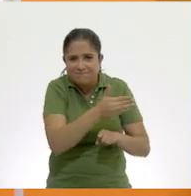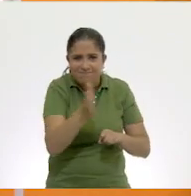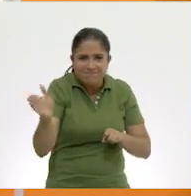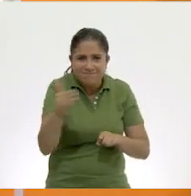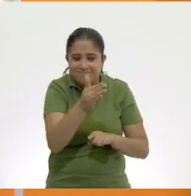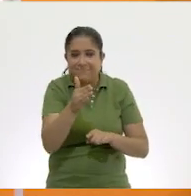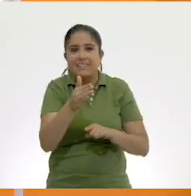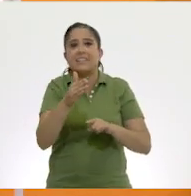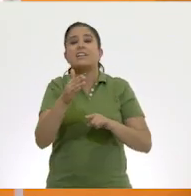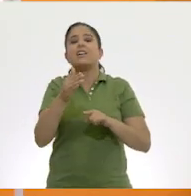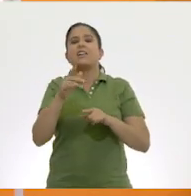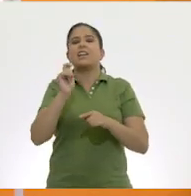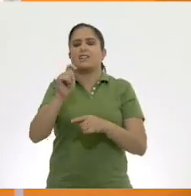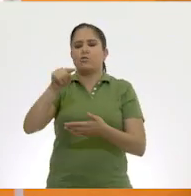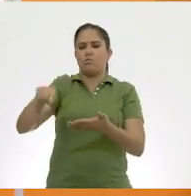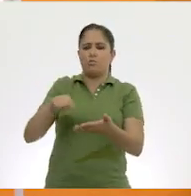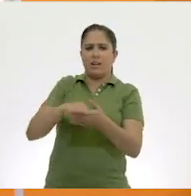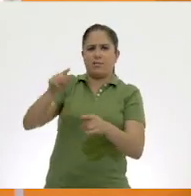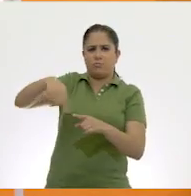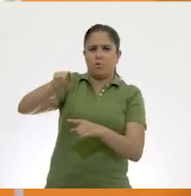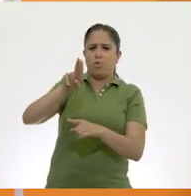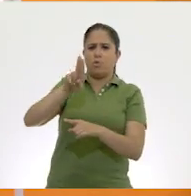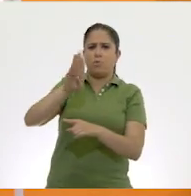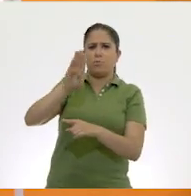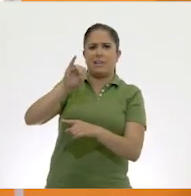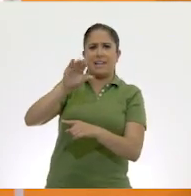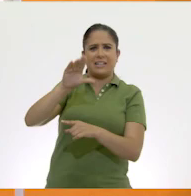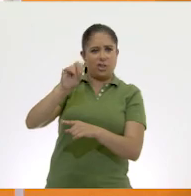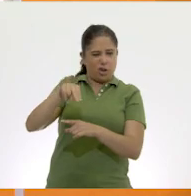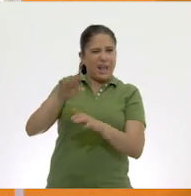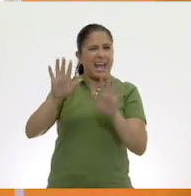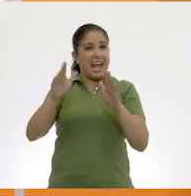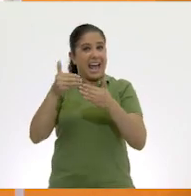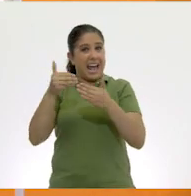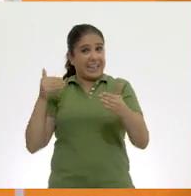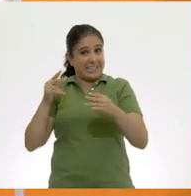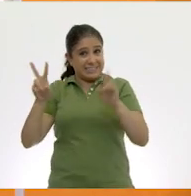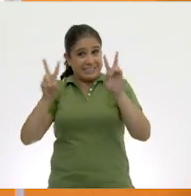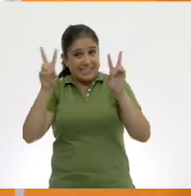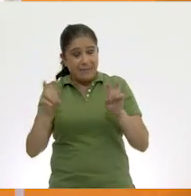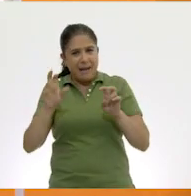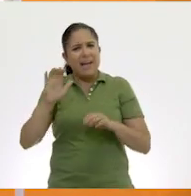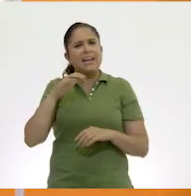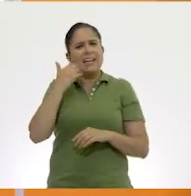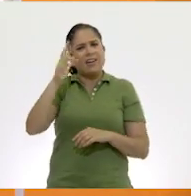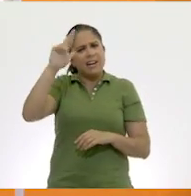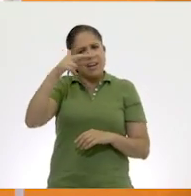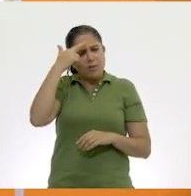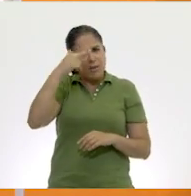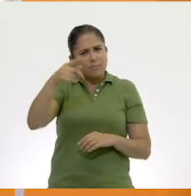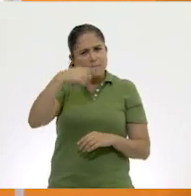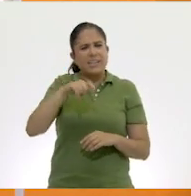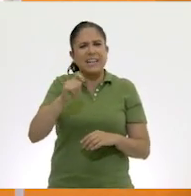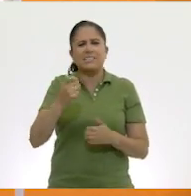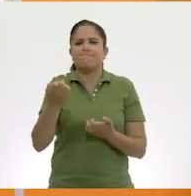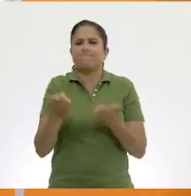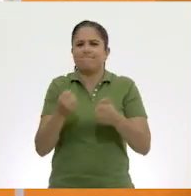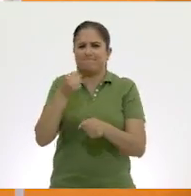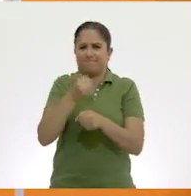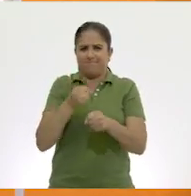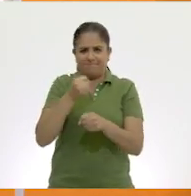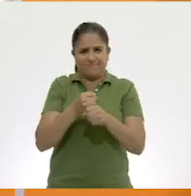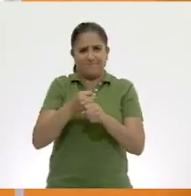trabajado sobre la ubicación pero antes de empezar nuestro tema quiero que recordemos algo que ya hemos practicado